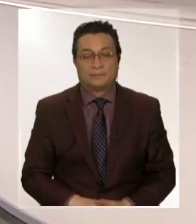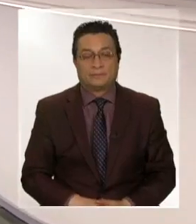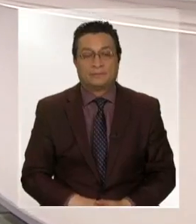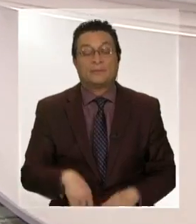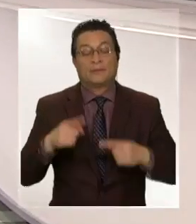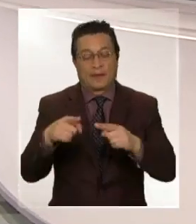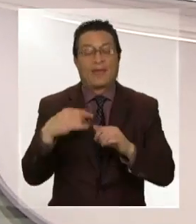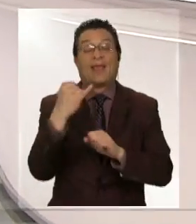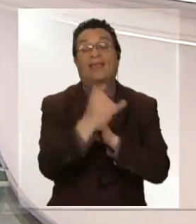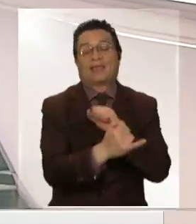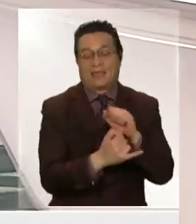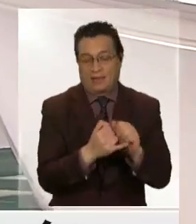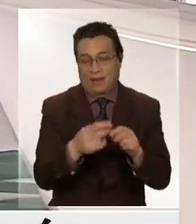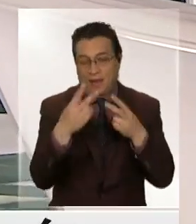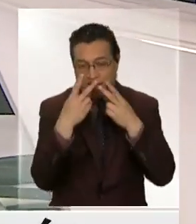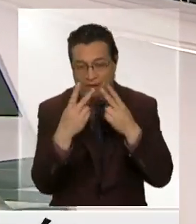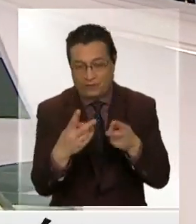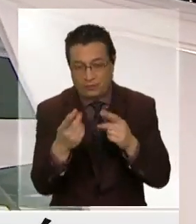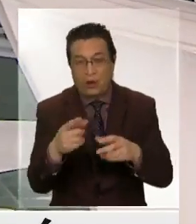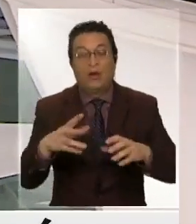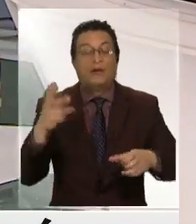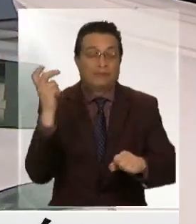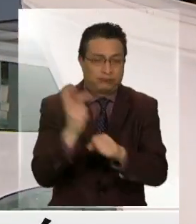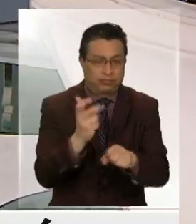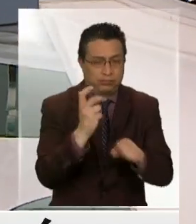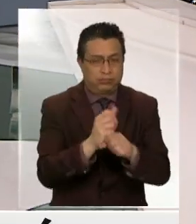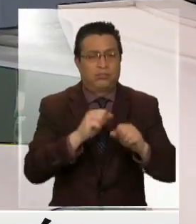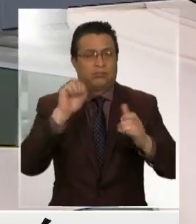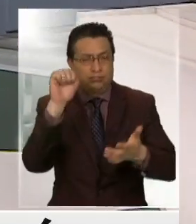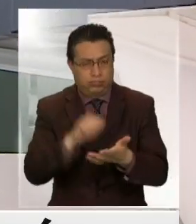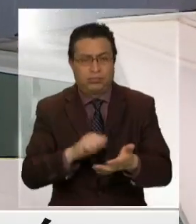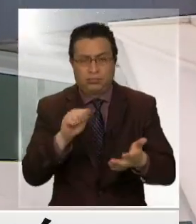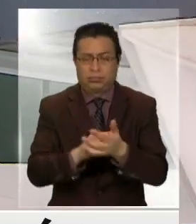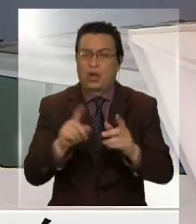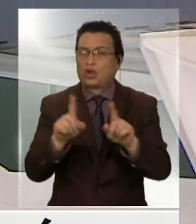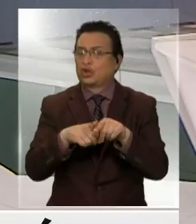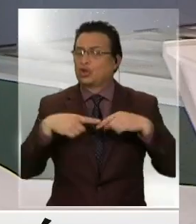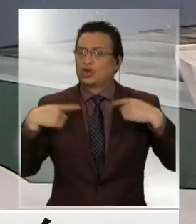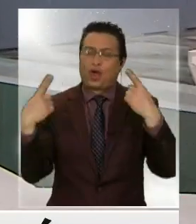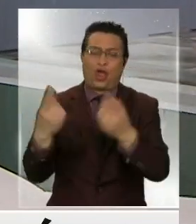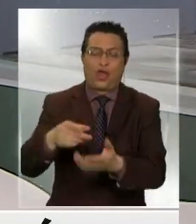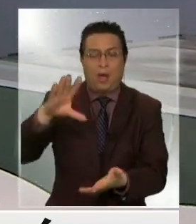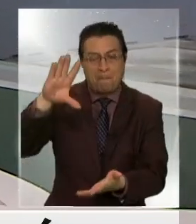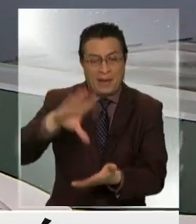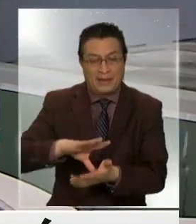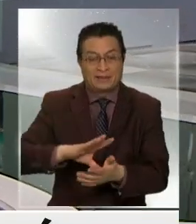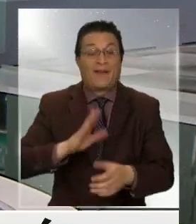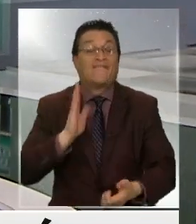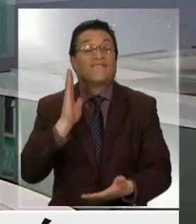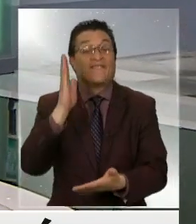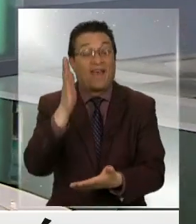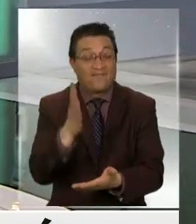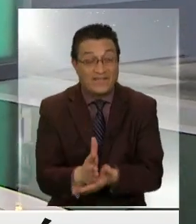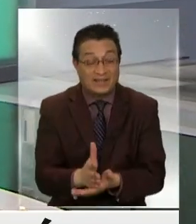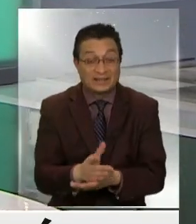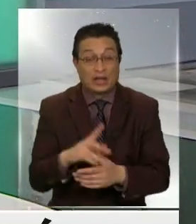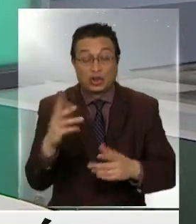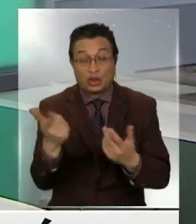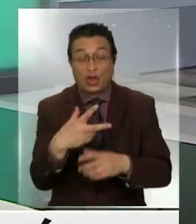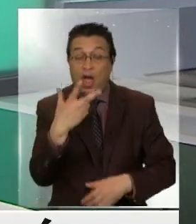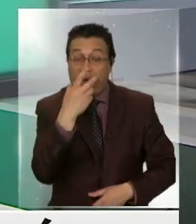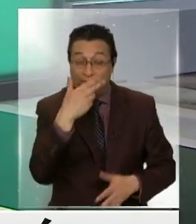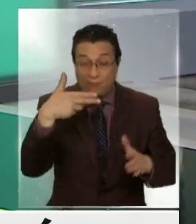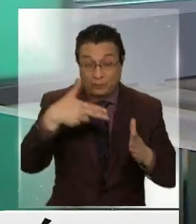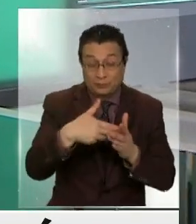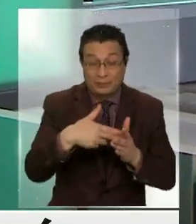Vamos al exterior para contarles que saqueos, protestas hay en todo el país. El fin del subsidio a los combustibles